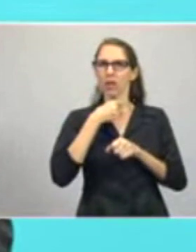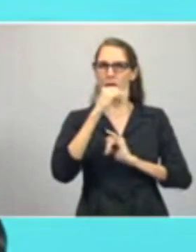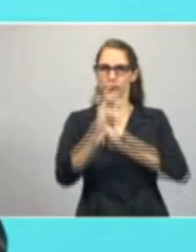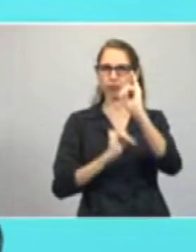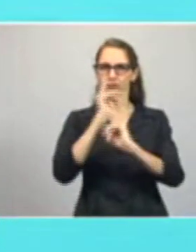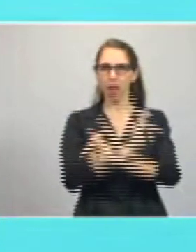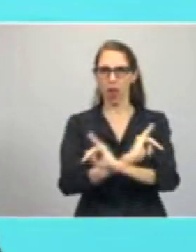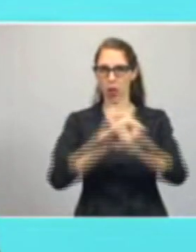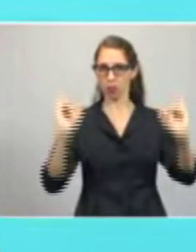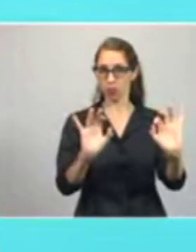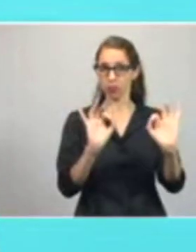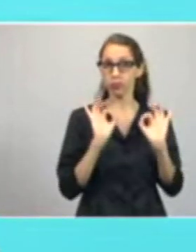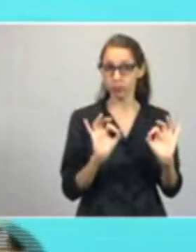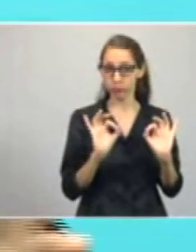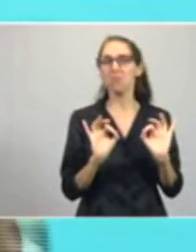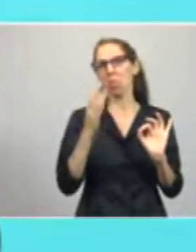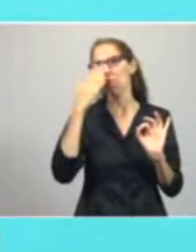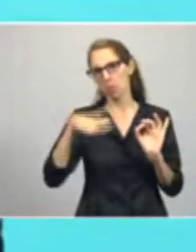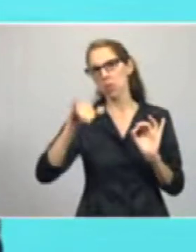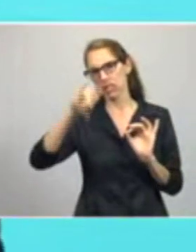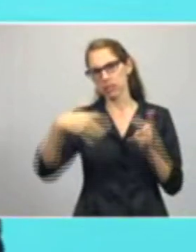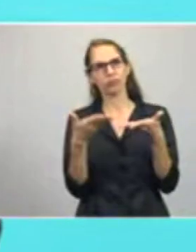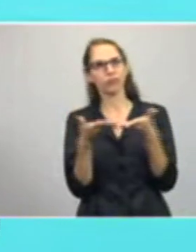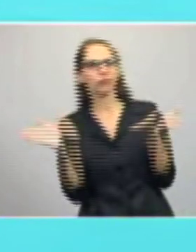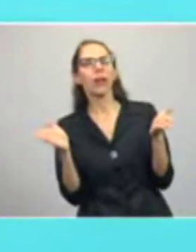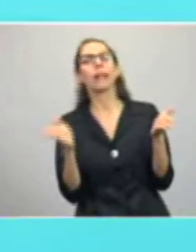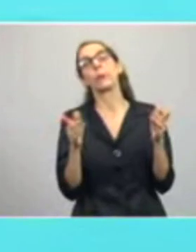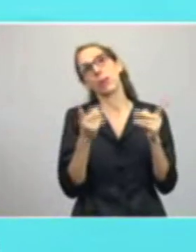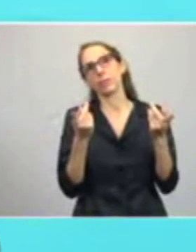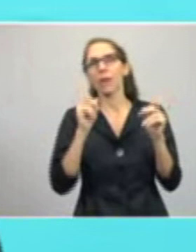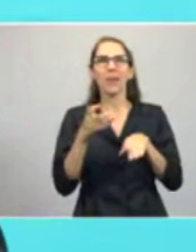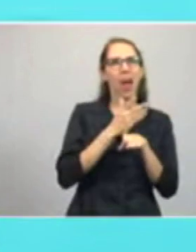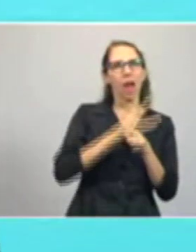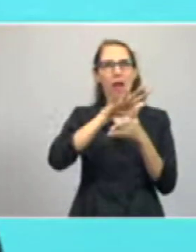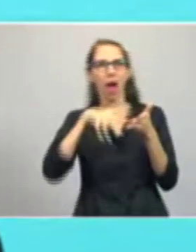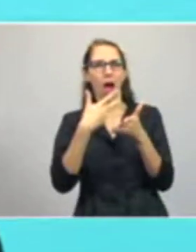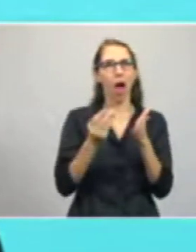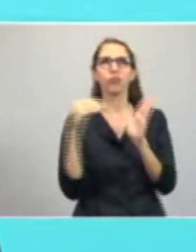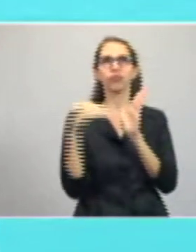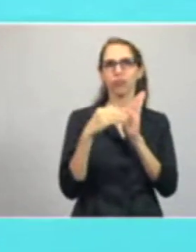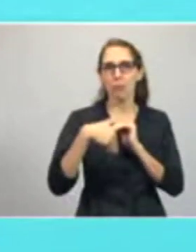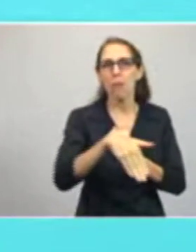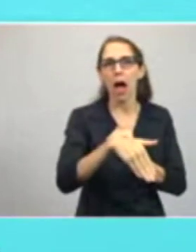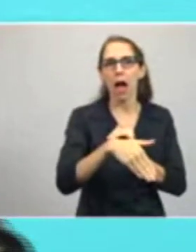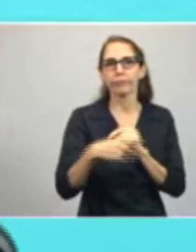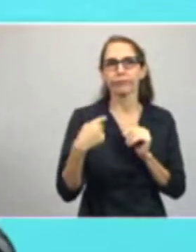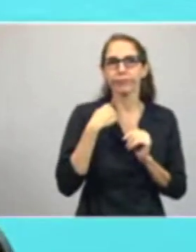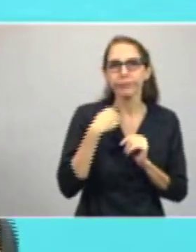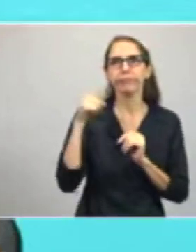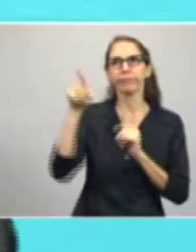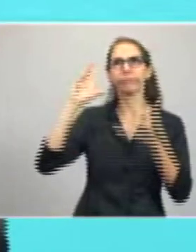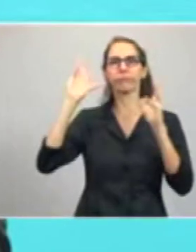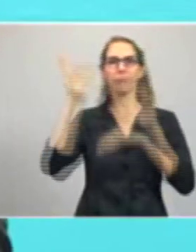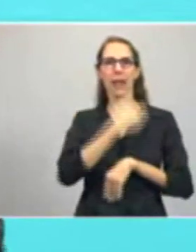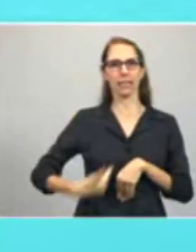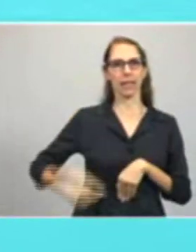Y luego también obviamente se interpusieron las declaraciones del presidente de la Nación sobre